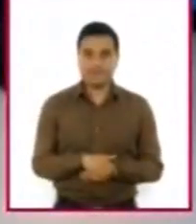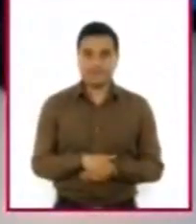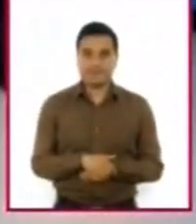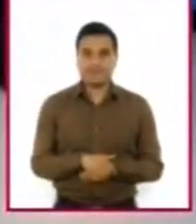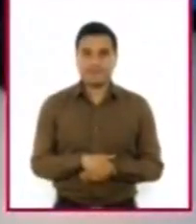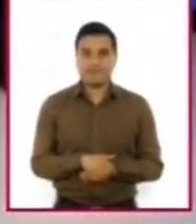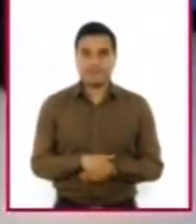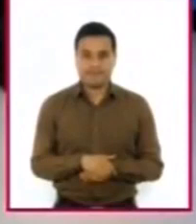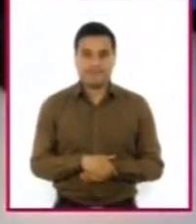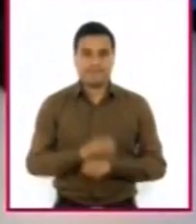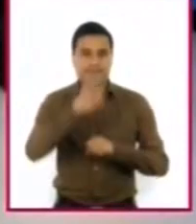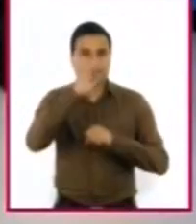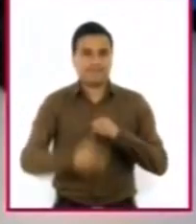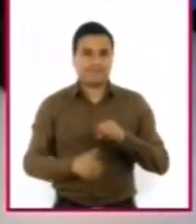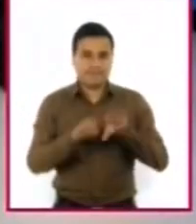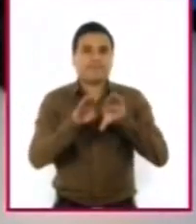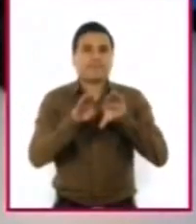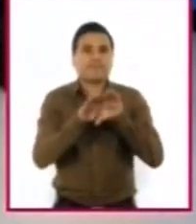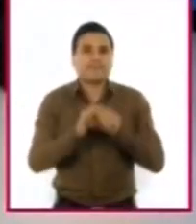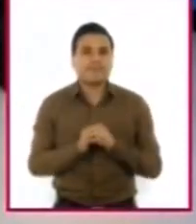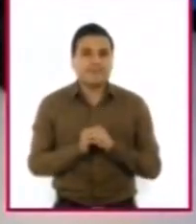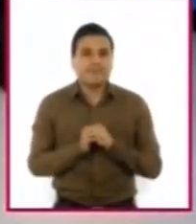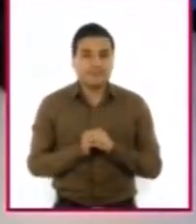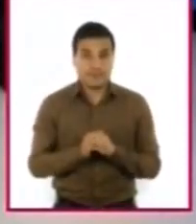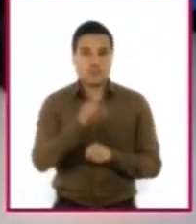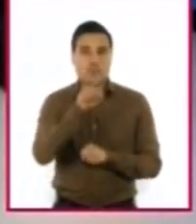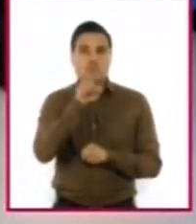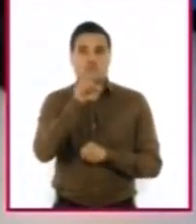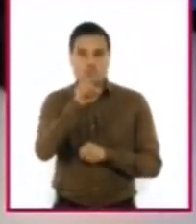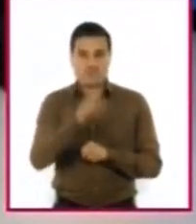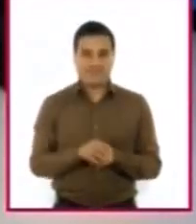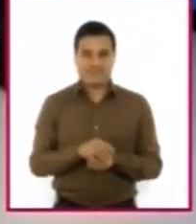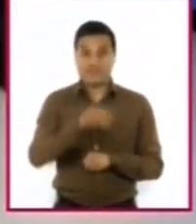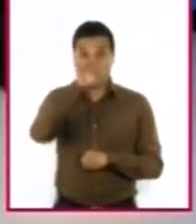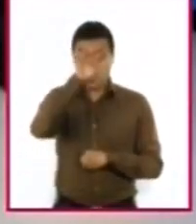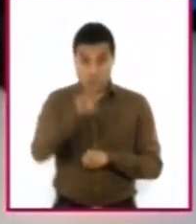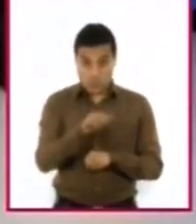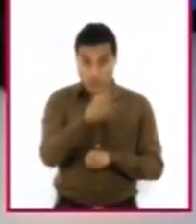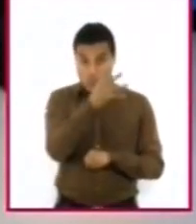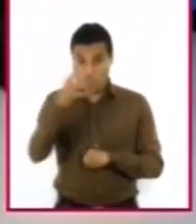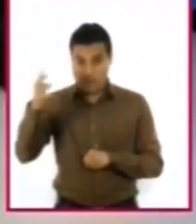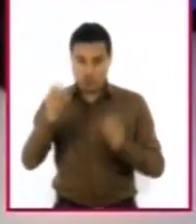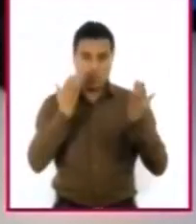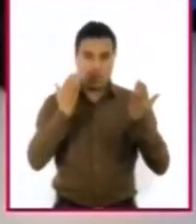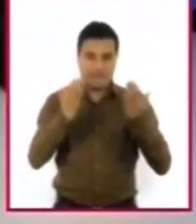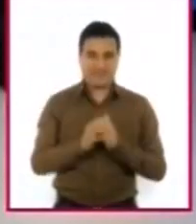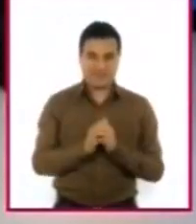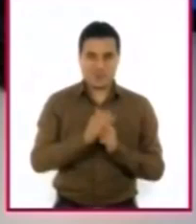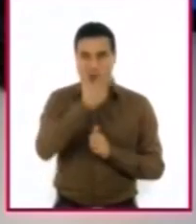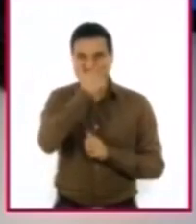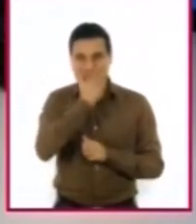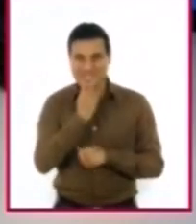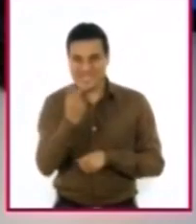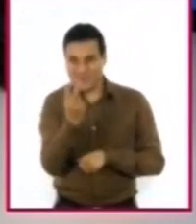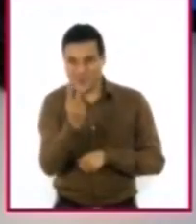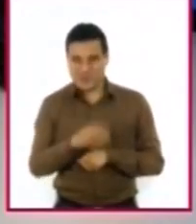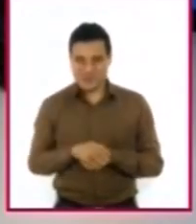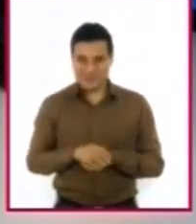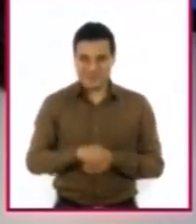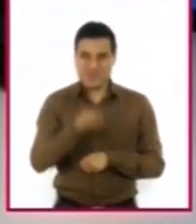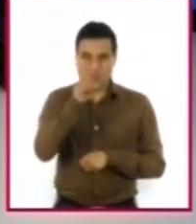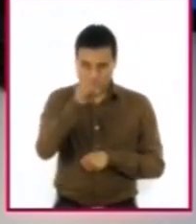Para concluir, te reto a que elabores tu propio cuadro comparativo de las ideas de Lamarck y Darwin en torno a la